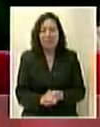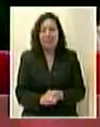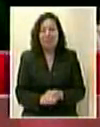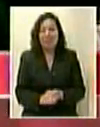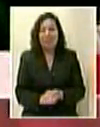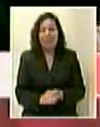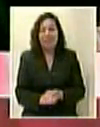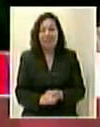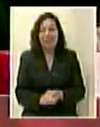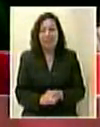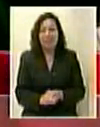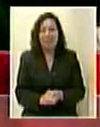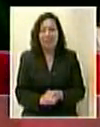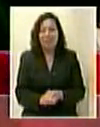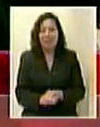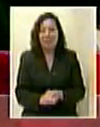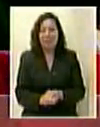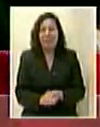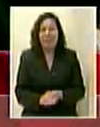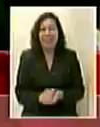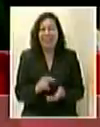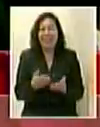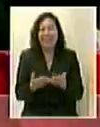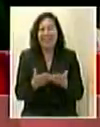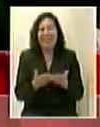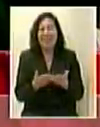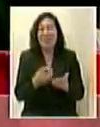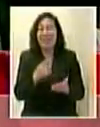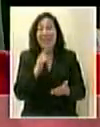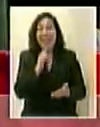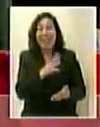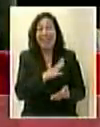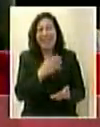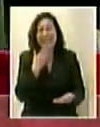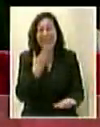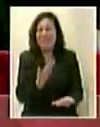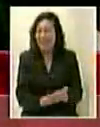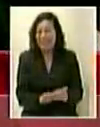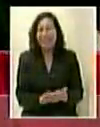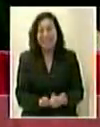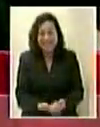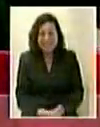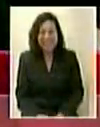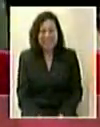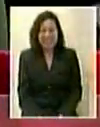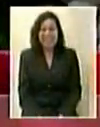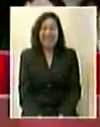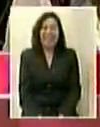No, porque escolares no pueden ir, ¿eh? Ok, muchas gracias, ¿eh? Hasta luego.